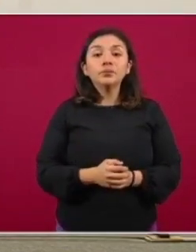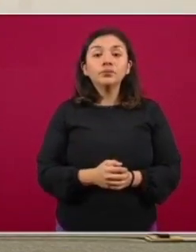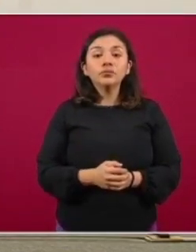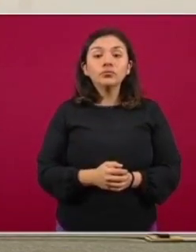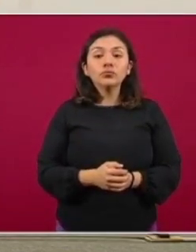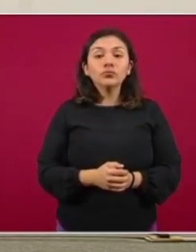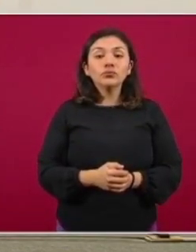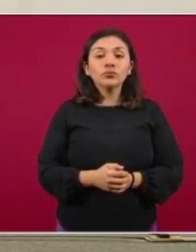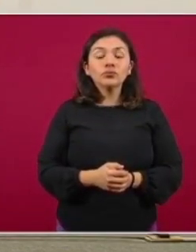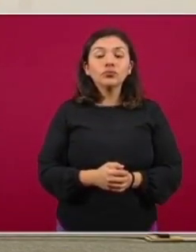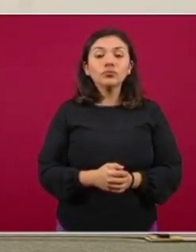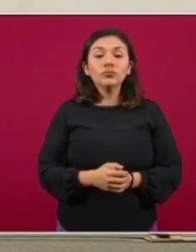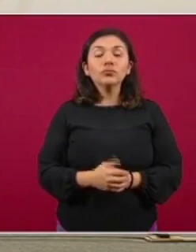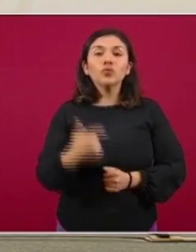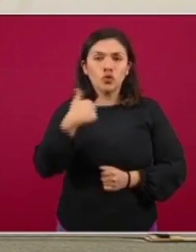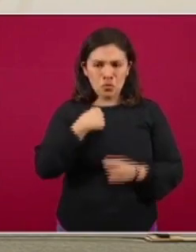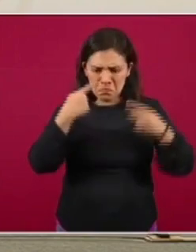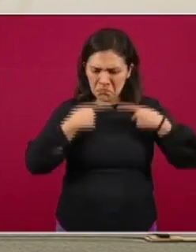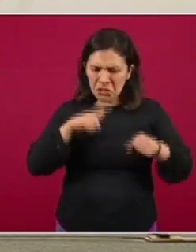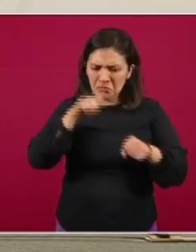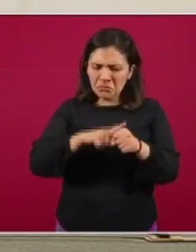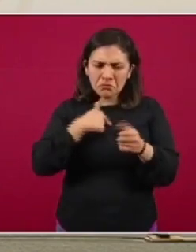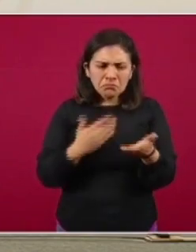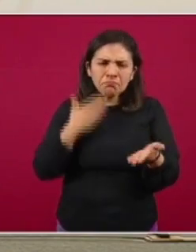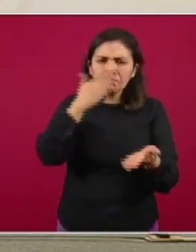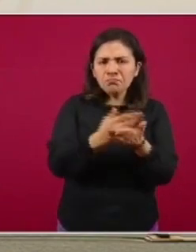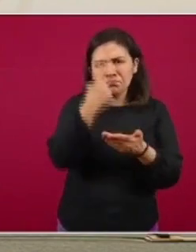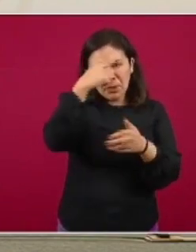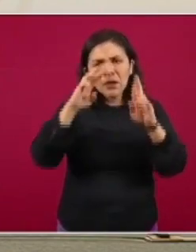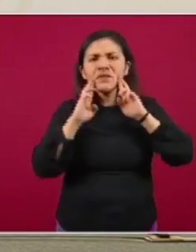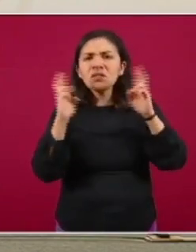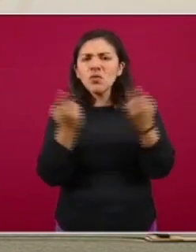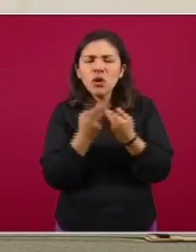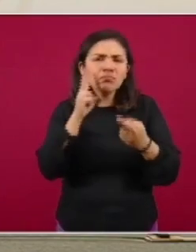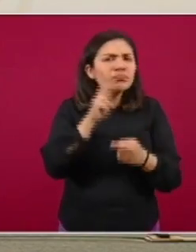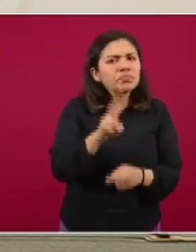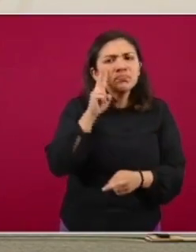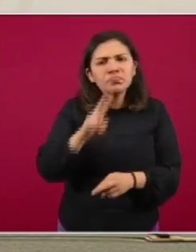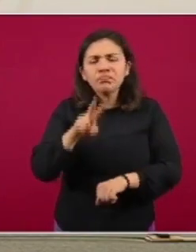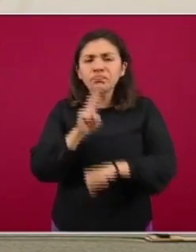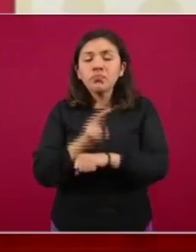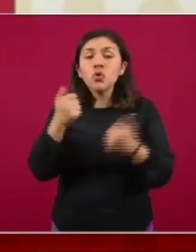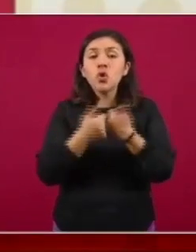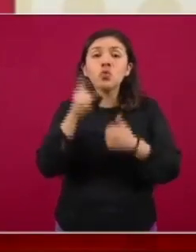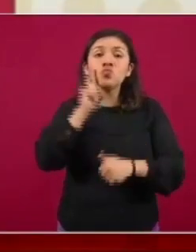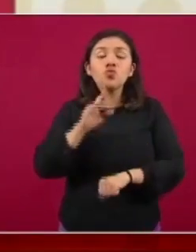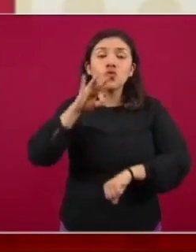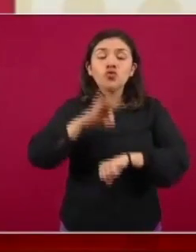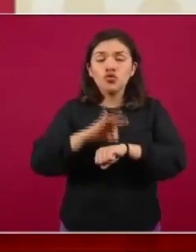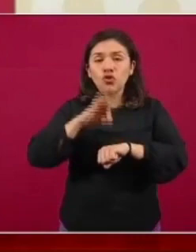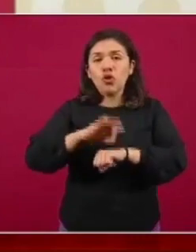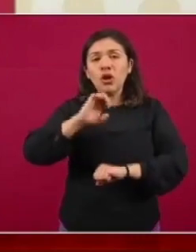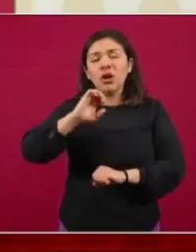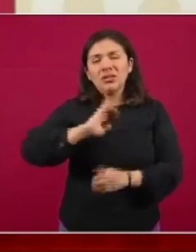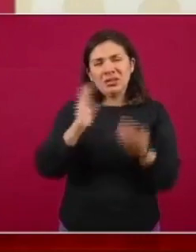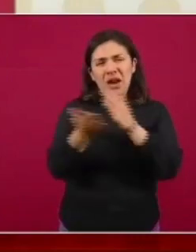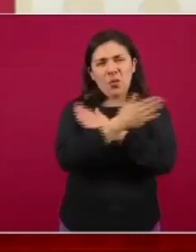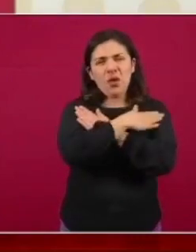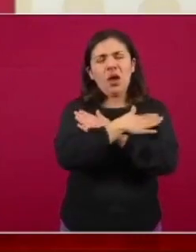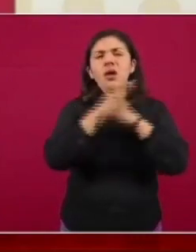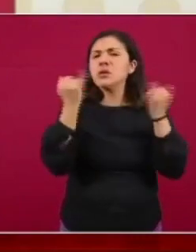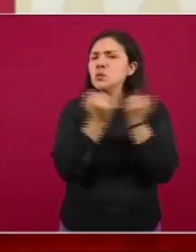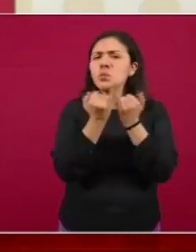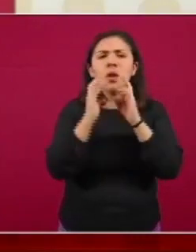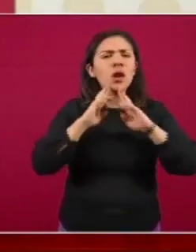y yo he estado también personalmente atendiendo estas reuniones. La doctora Sheinbaum se reúne todos los días y si es